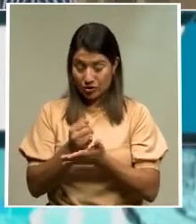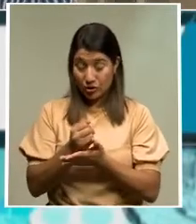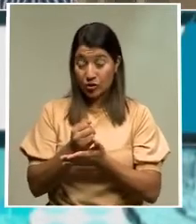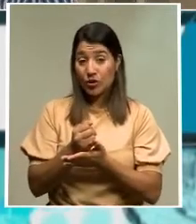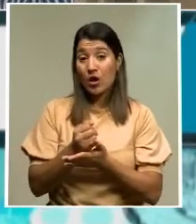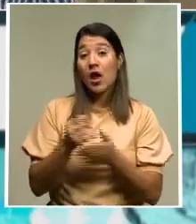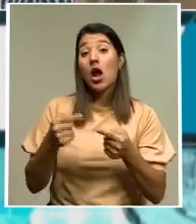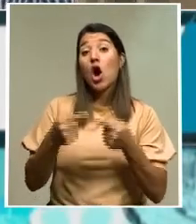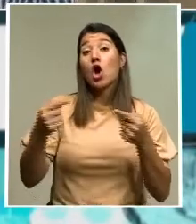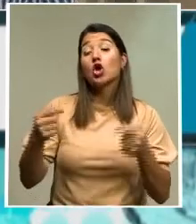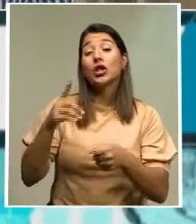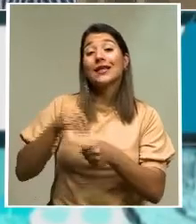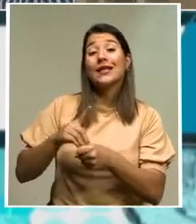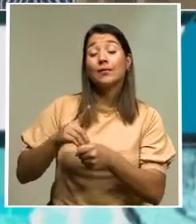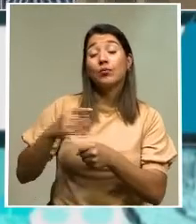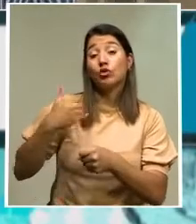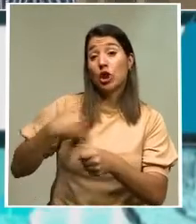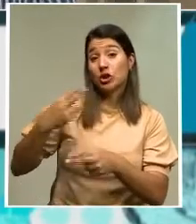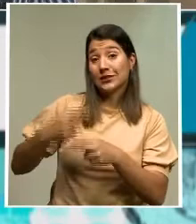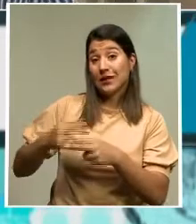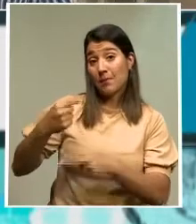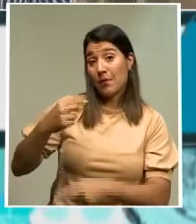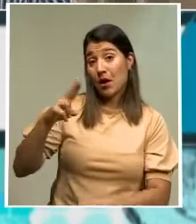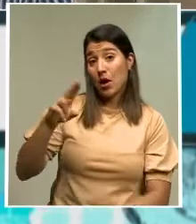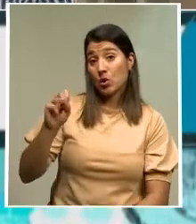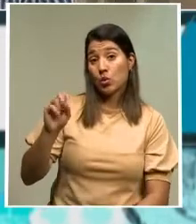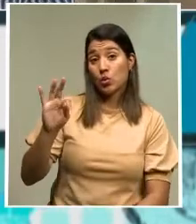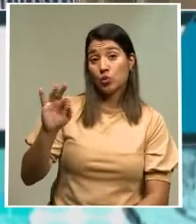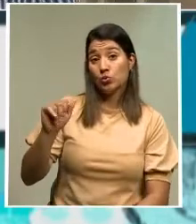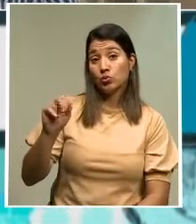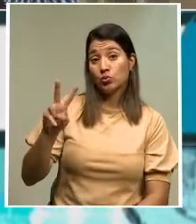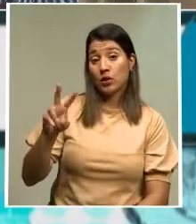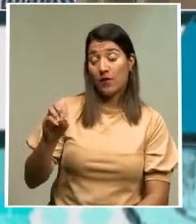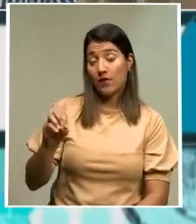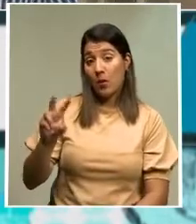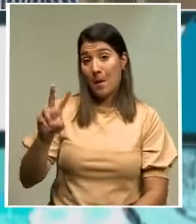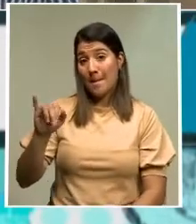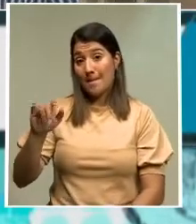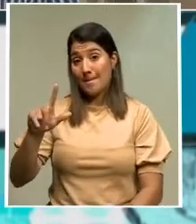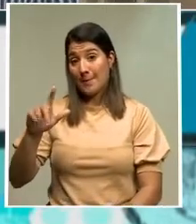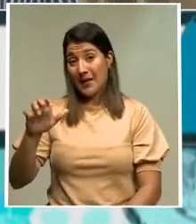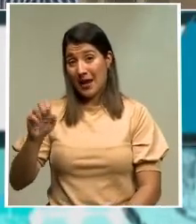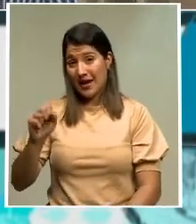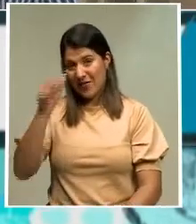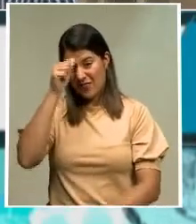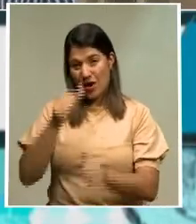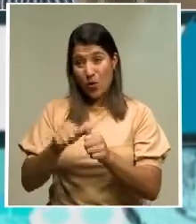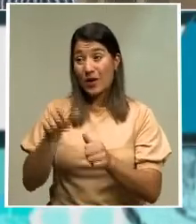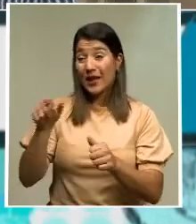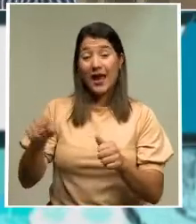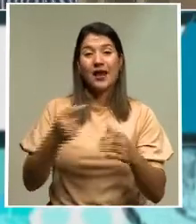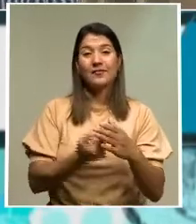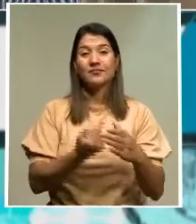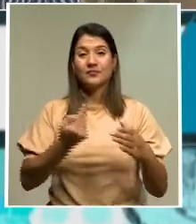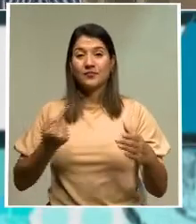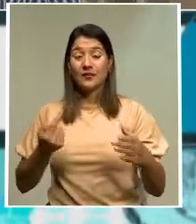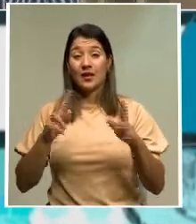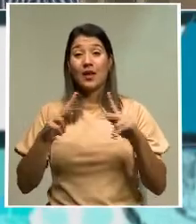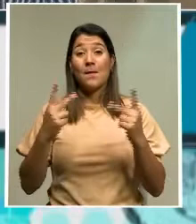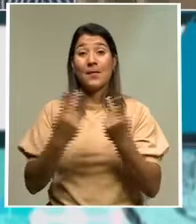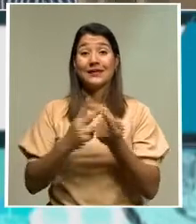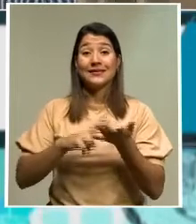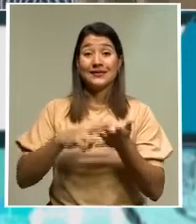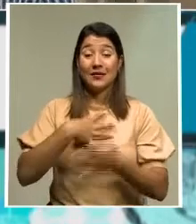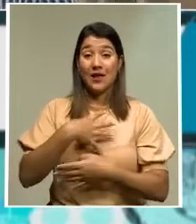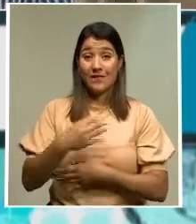el diputado Gustavo Viales, que cabe pues recordar también fue separado de la fracción de Liberación Nacional y de su